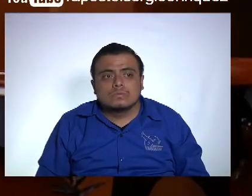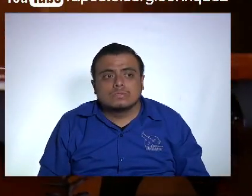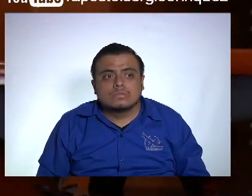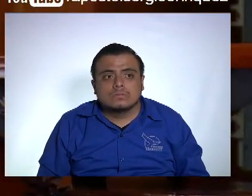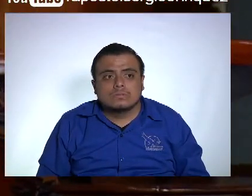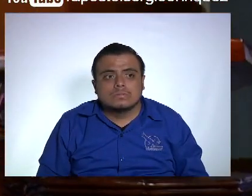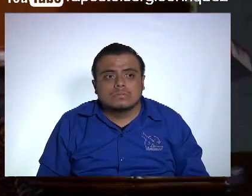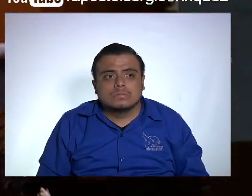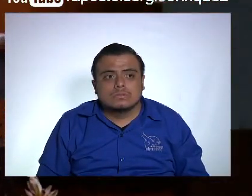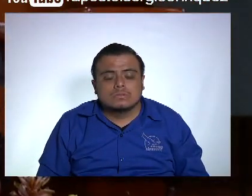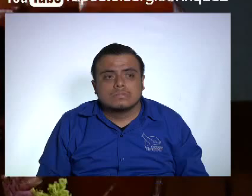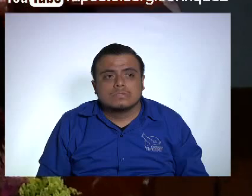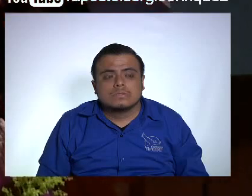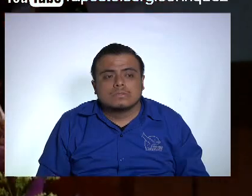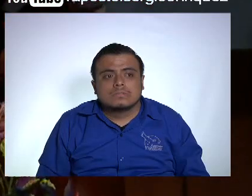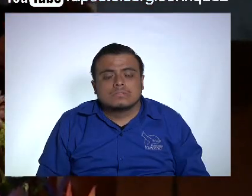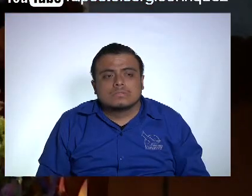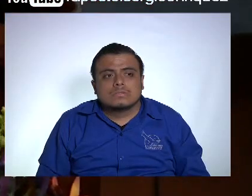corazón.